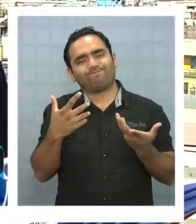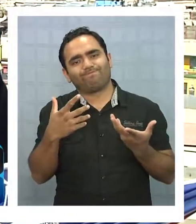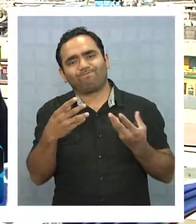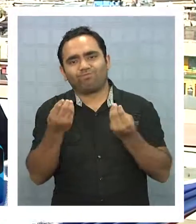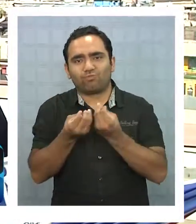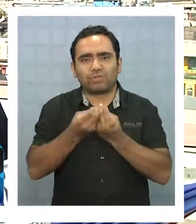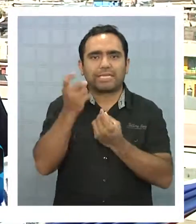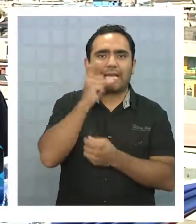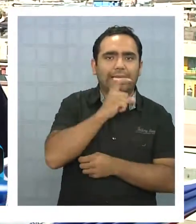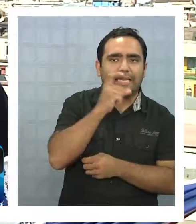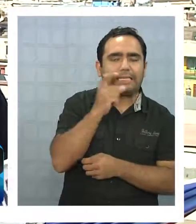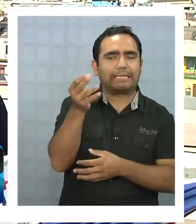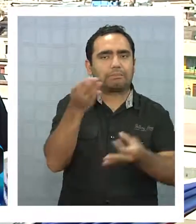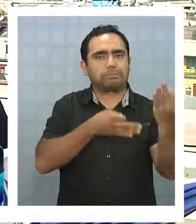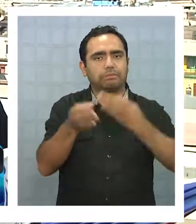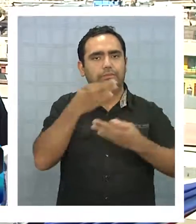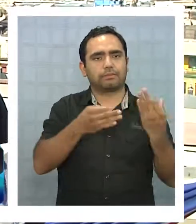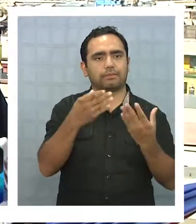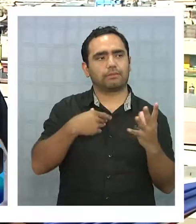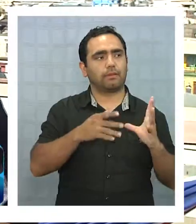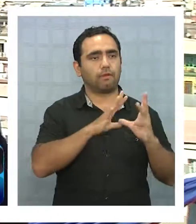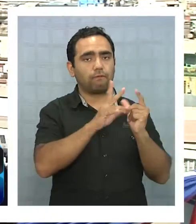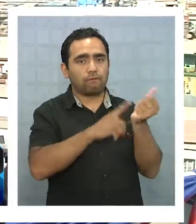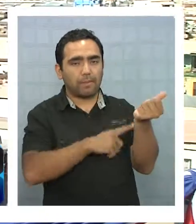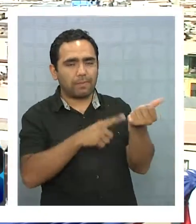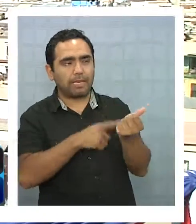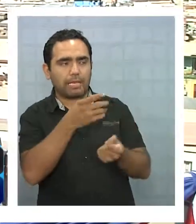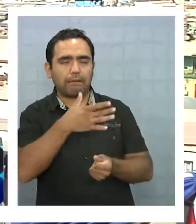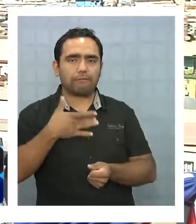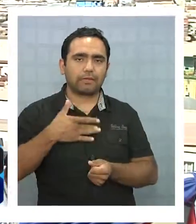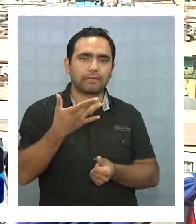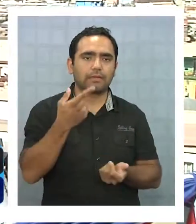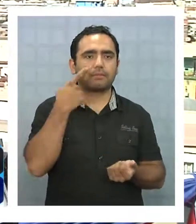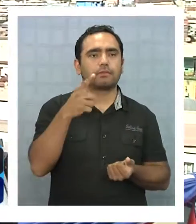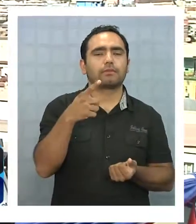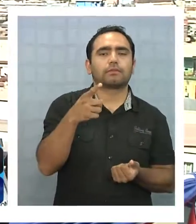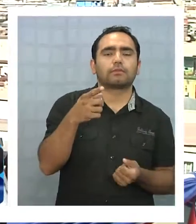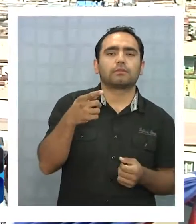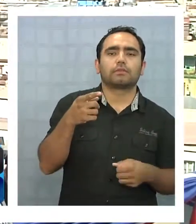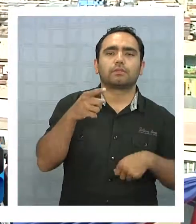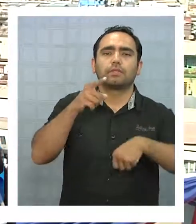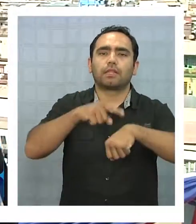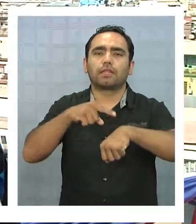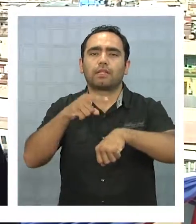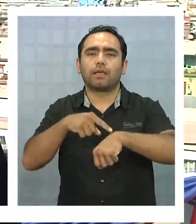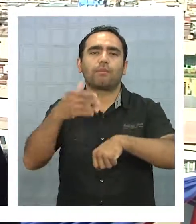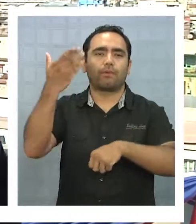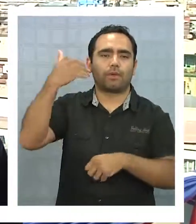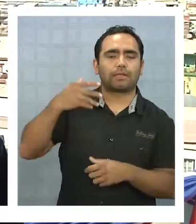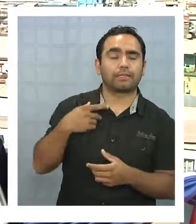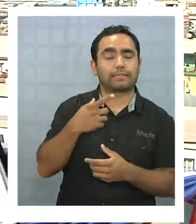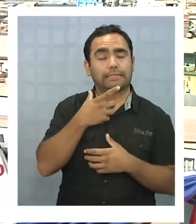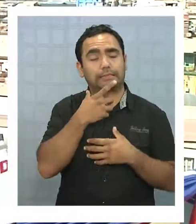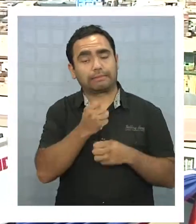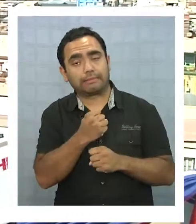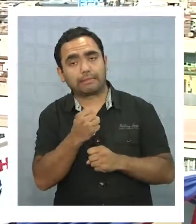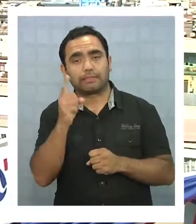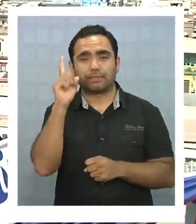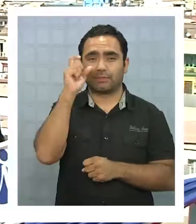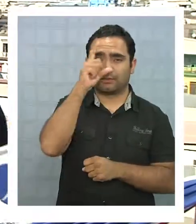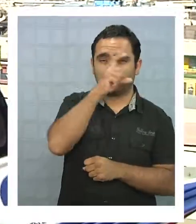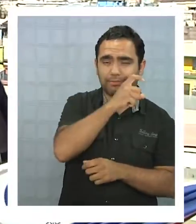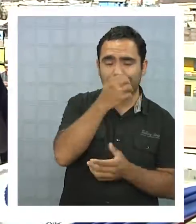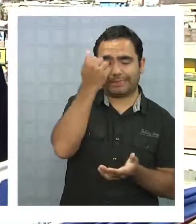venir críticas. La familia un poco más afectada, pero en estricto rigor fue un momento que fue duro, complicado, de